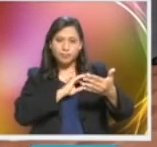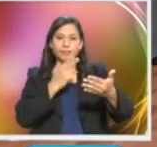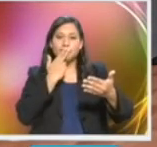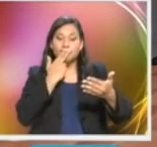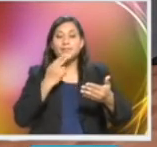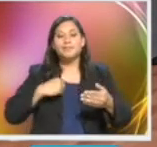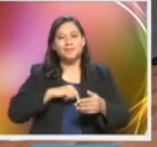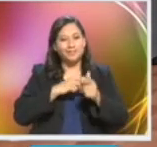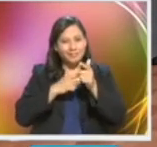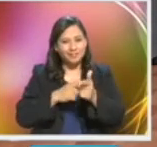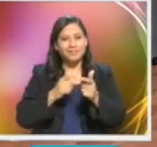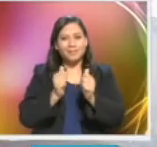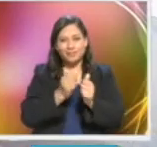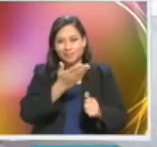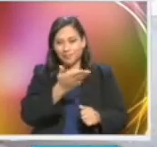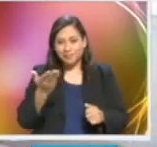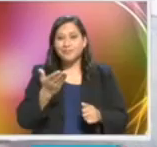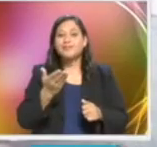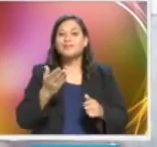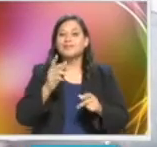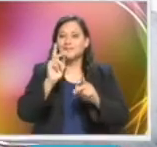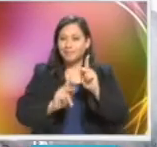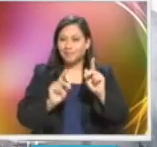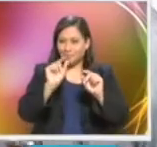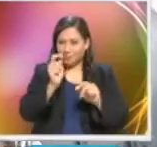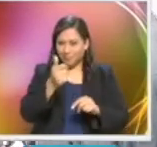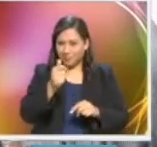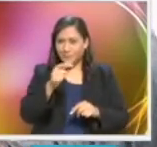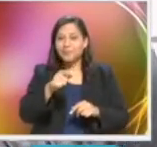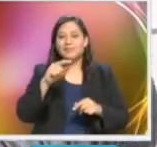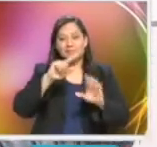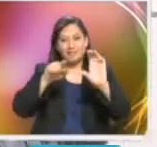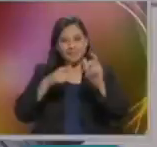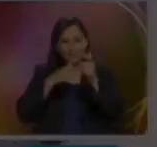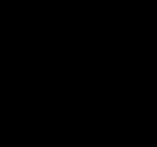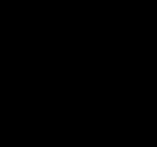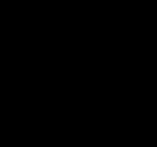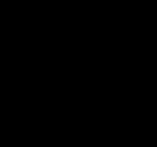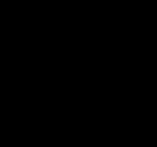Pues nosotros continuamos con ustedes, vamos a un corte, estamos en Tu Ciudad Es.